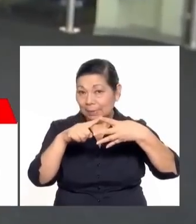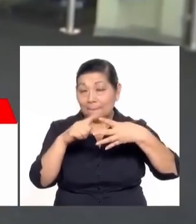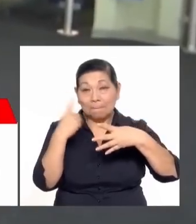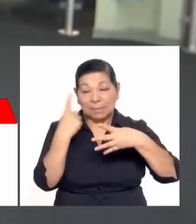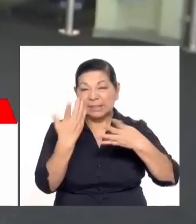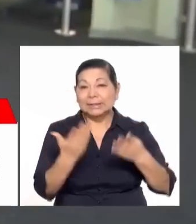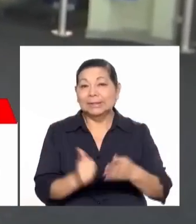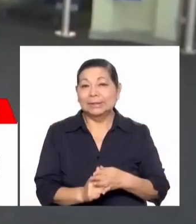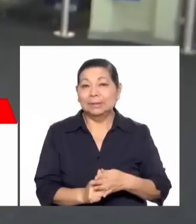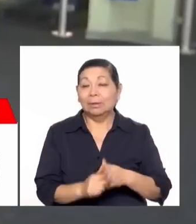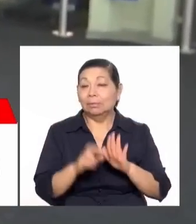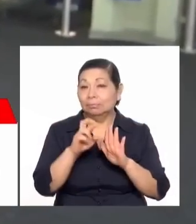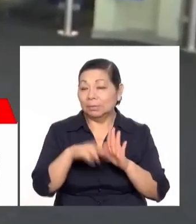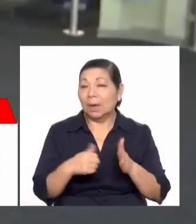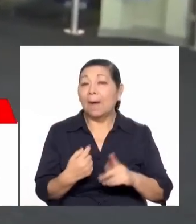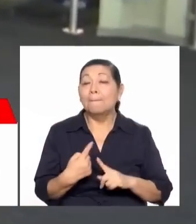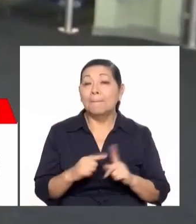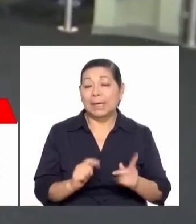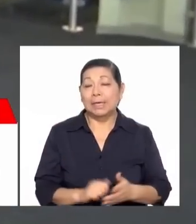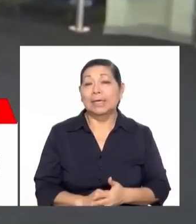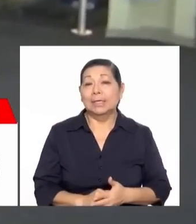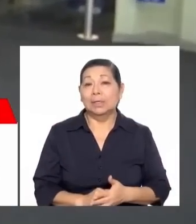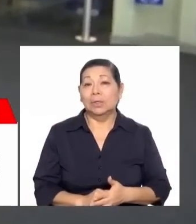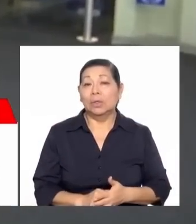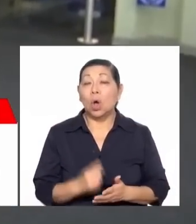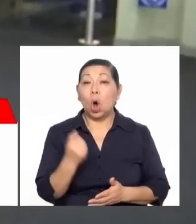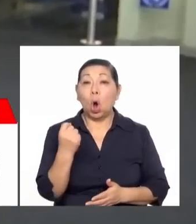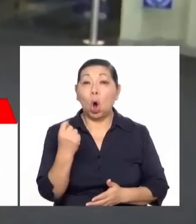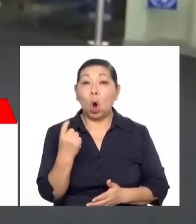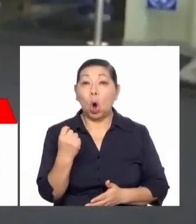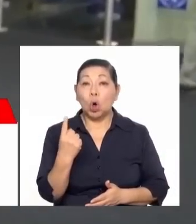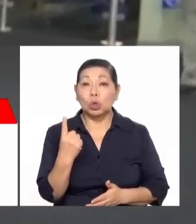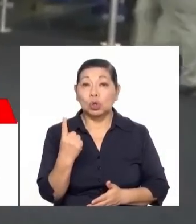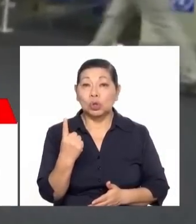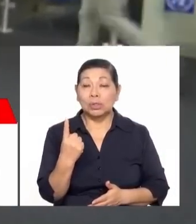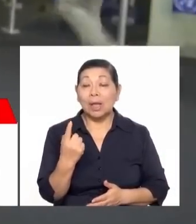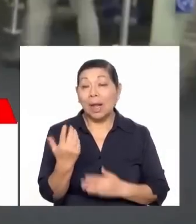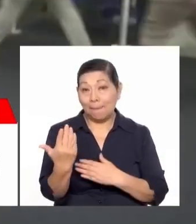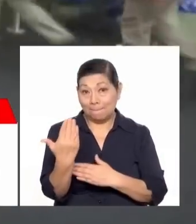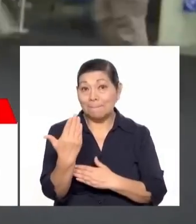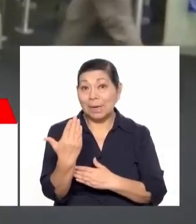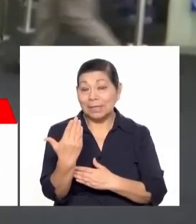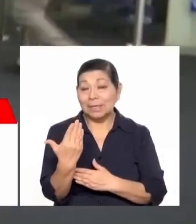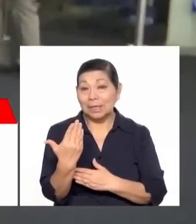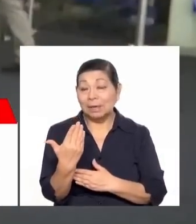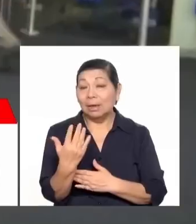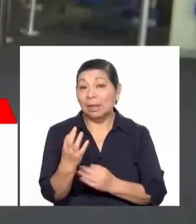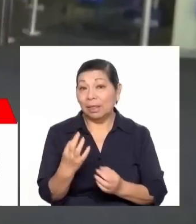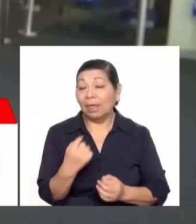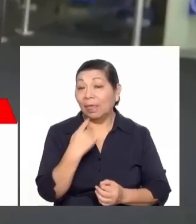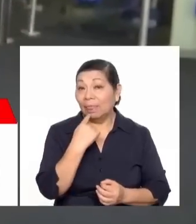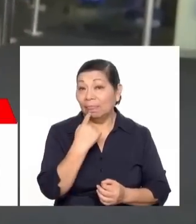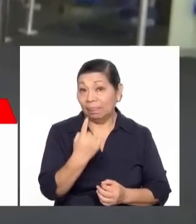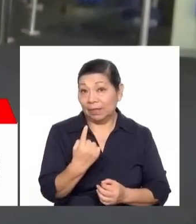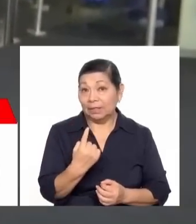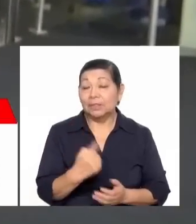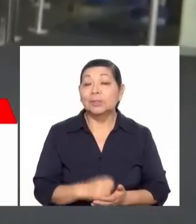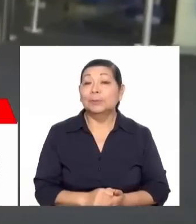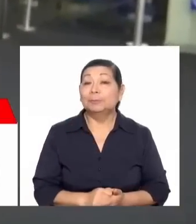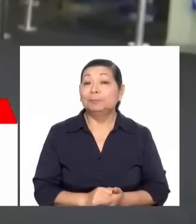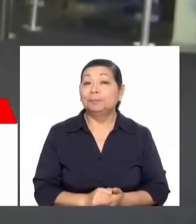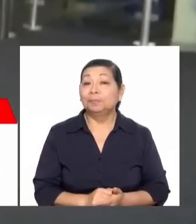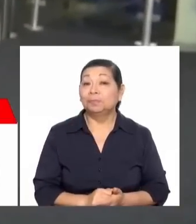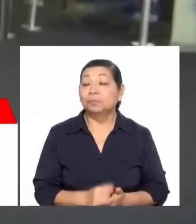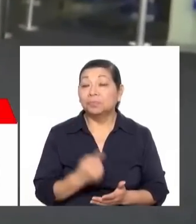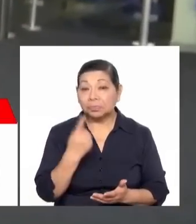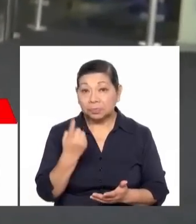está programada para las 11 de la mañana, según lo que nos han dado